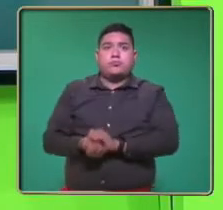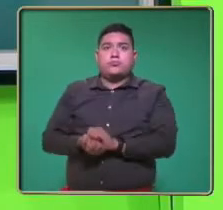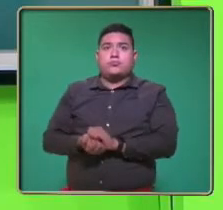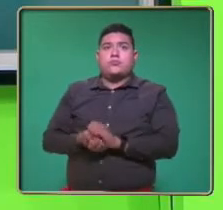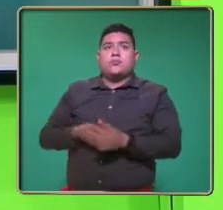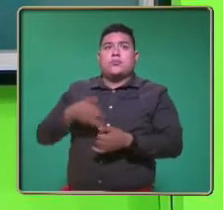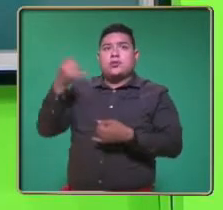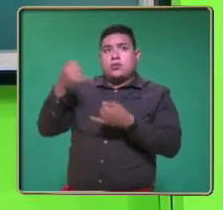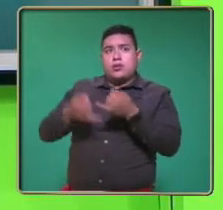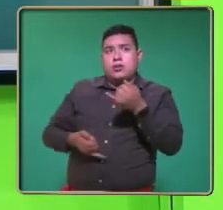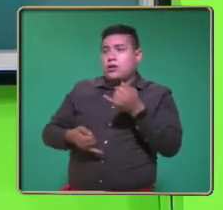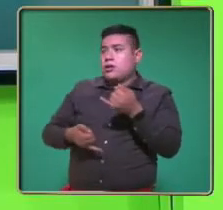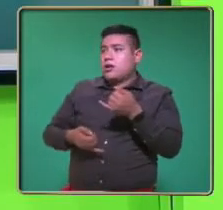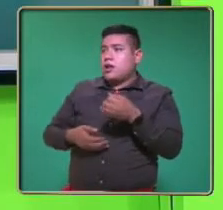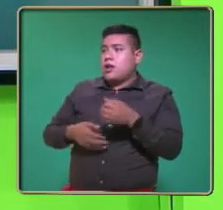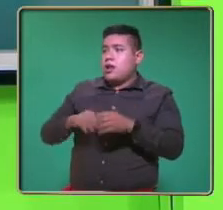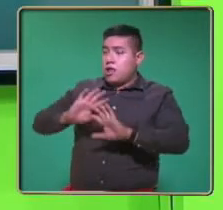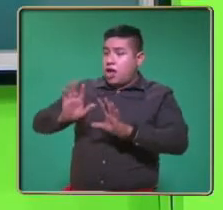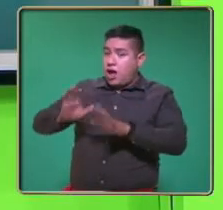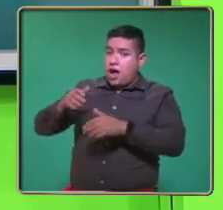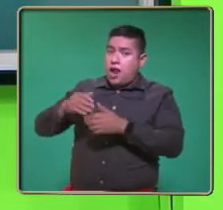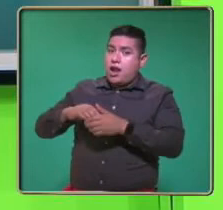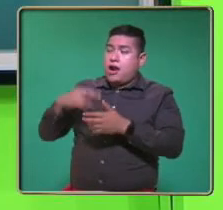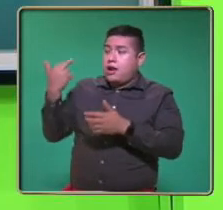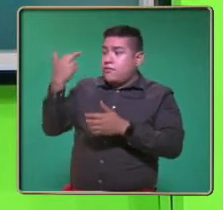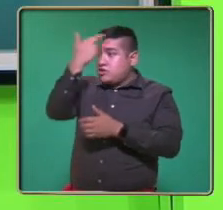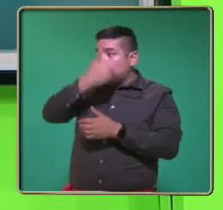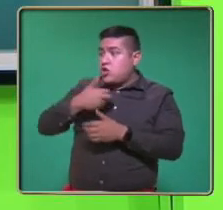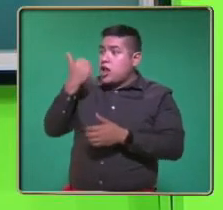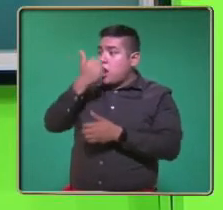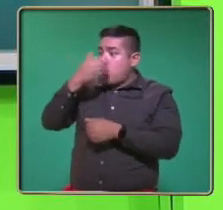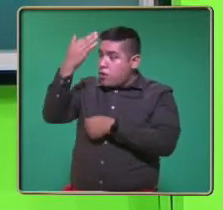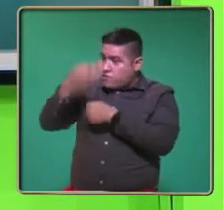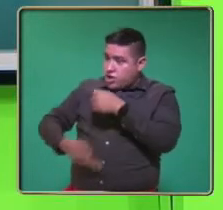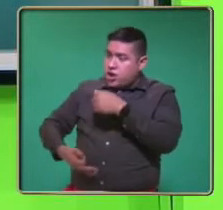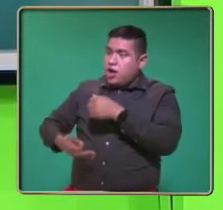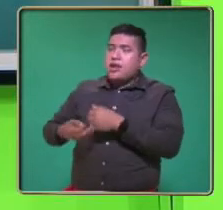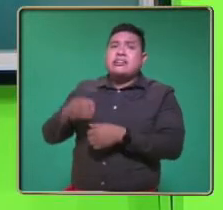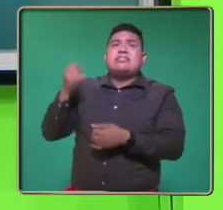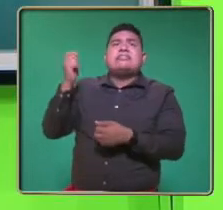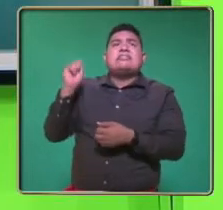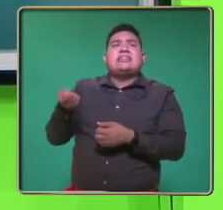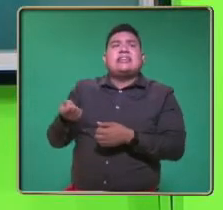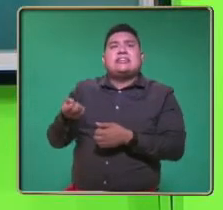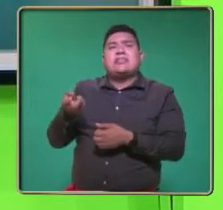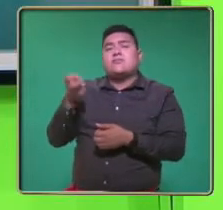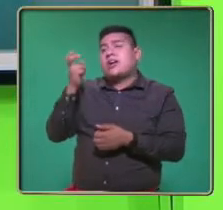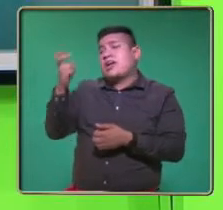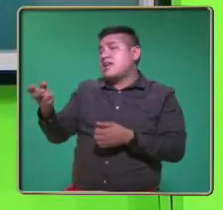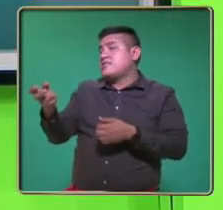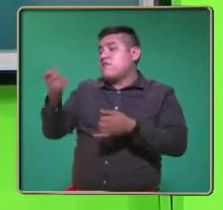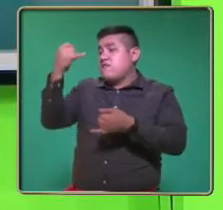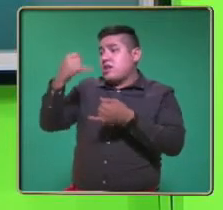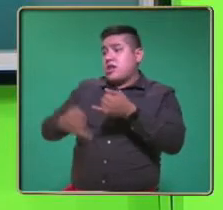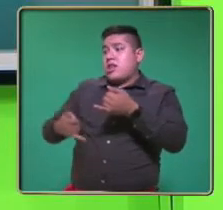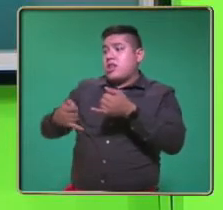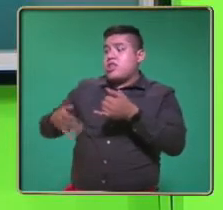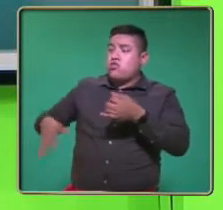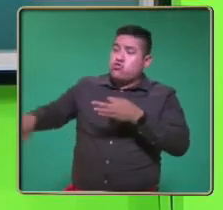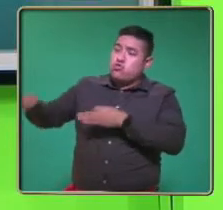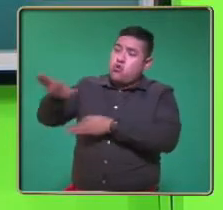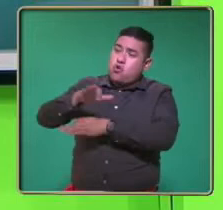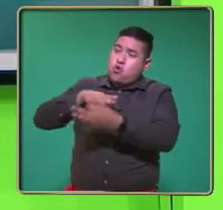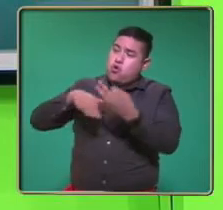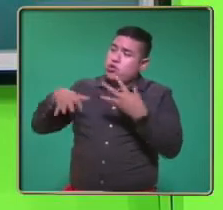el análisis de caso final, que sucede al final del ciclo. Este análisis final, pues, nos da un panorama de todo